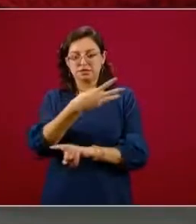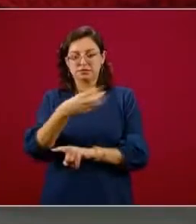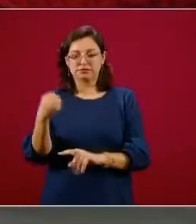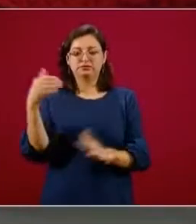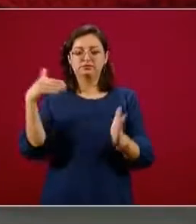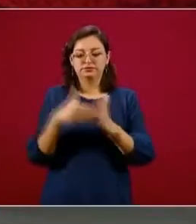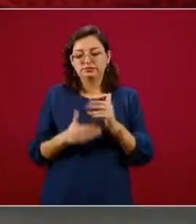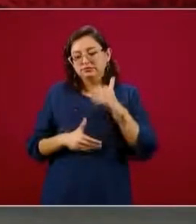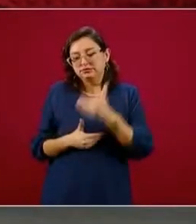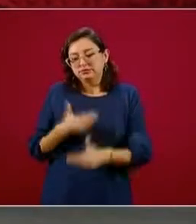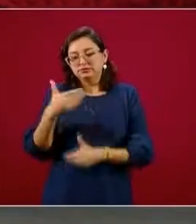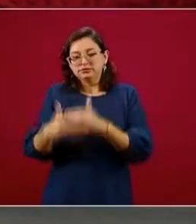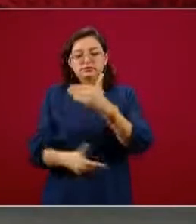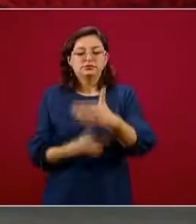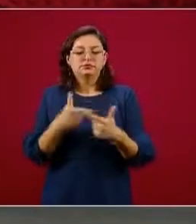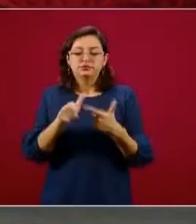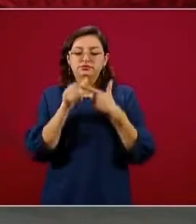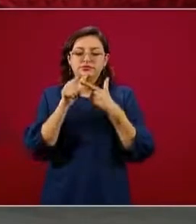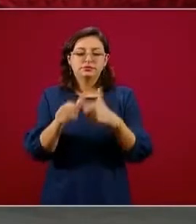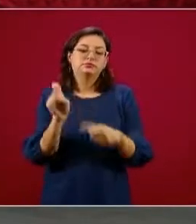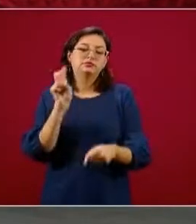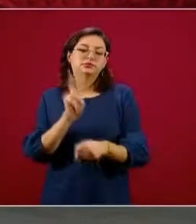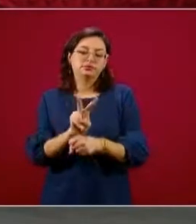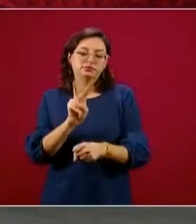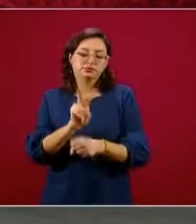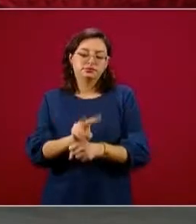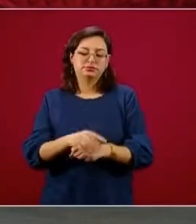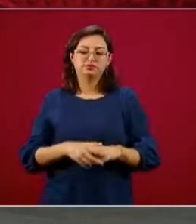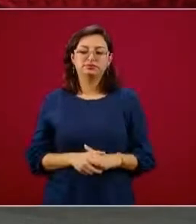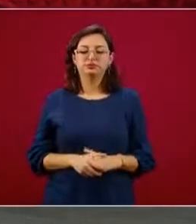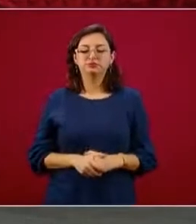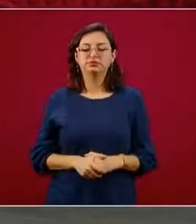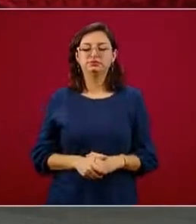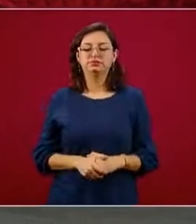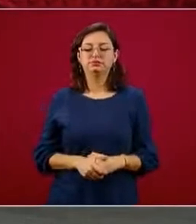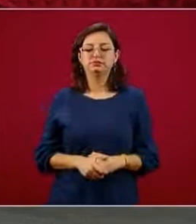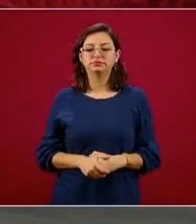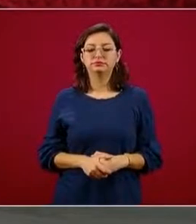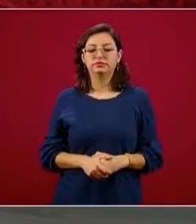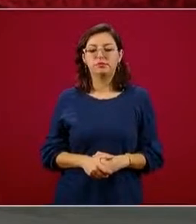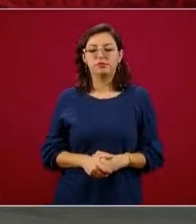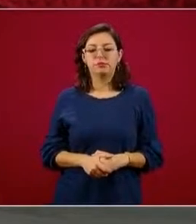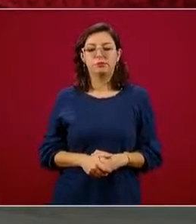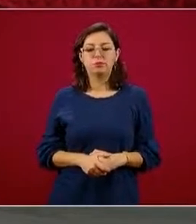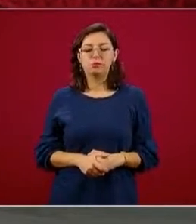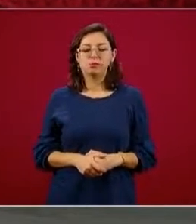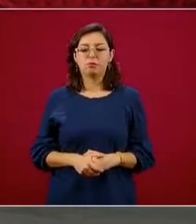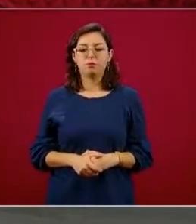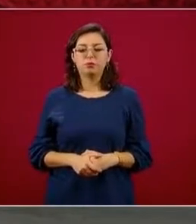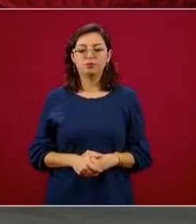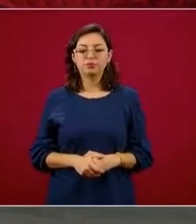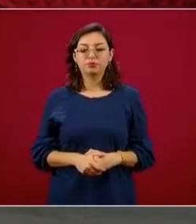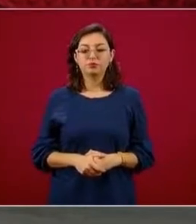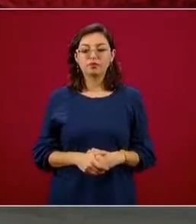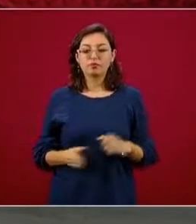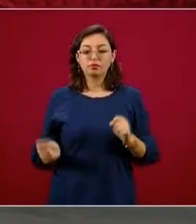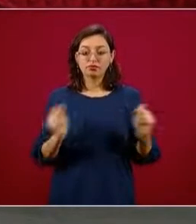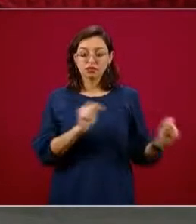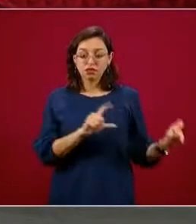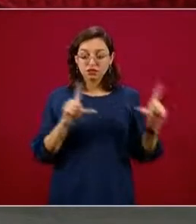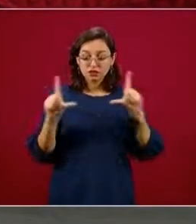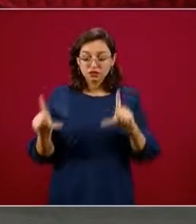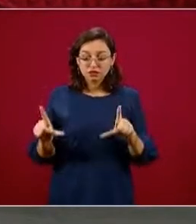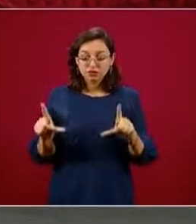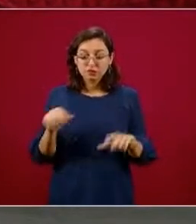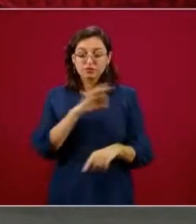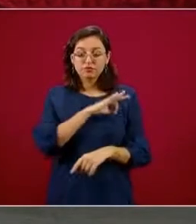hacia adelante con la vigilancia de cómo se está comportando la epidemia en México. En la siguiente diapositiva vamos